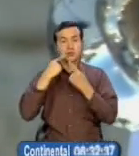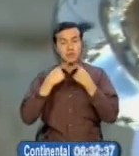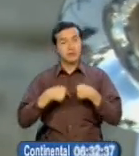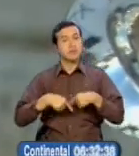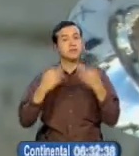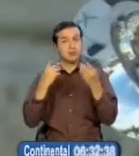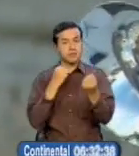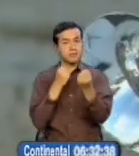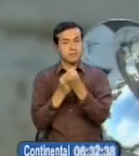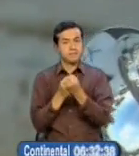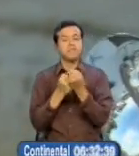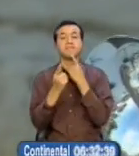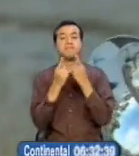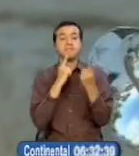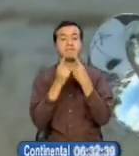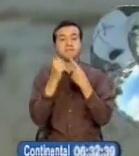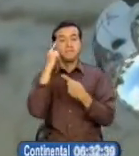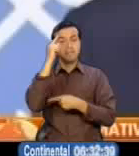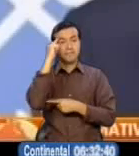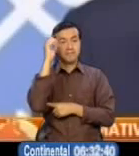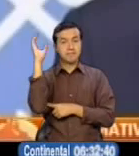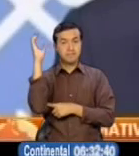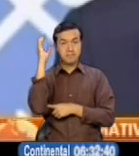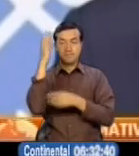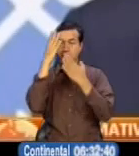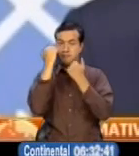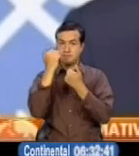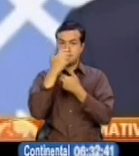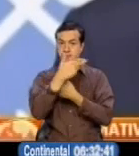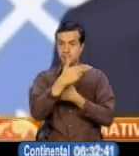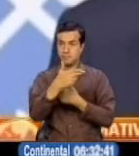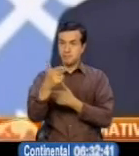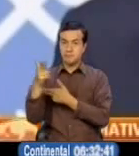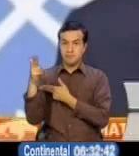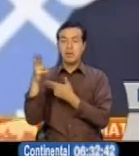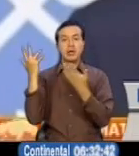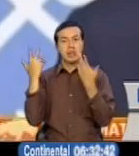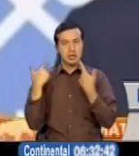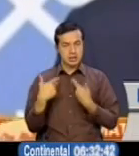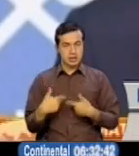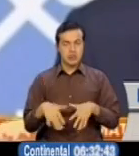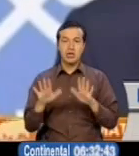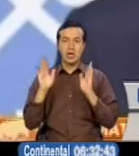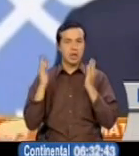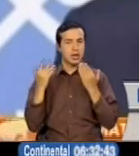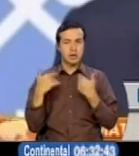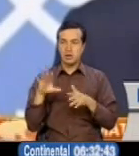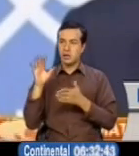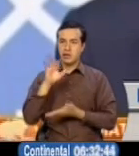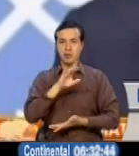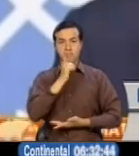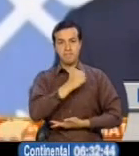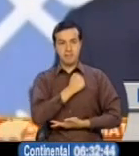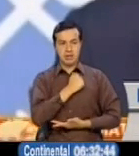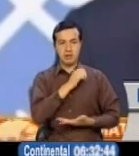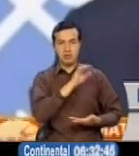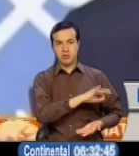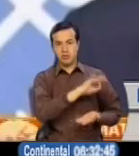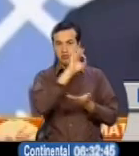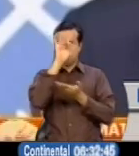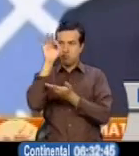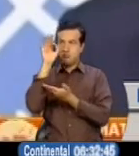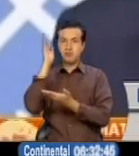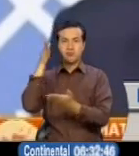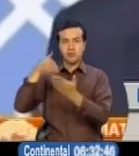dar apoyo a los diálogos entre el gobierno y las FARC. Ya he despachado a mi representante especial a La Habana